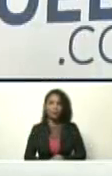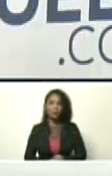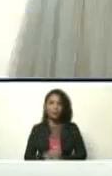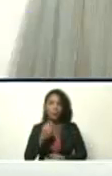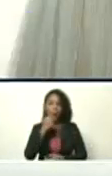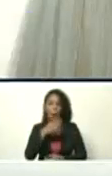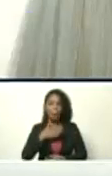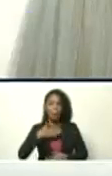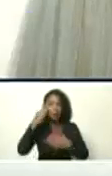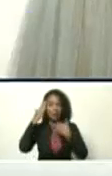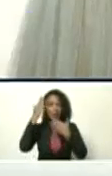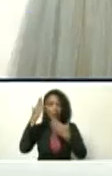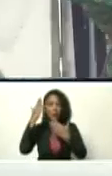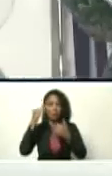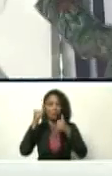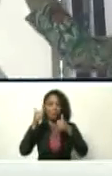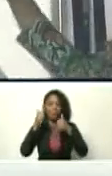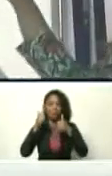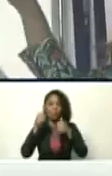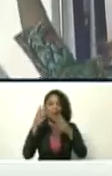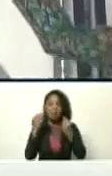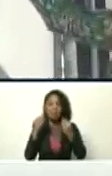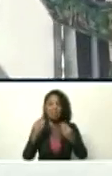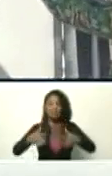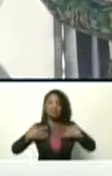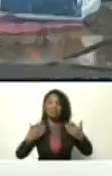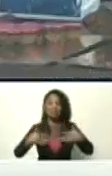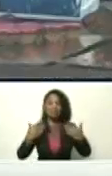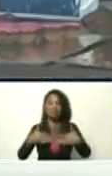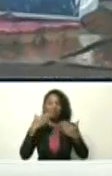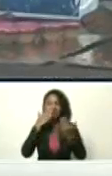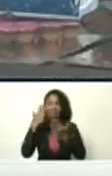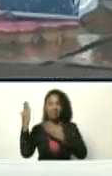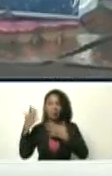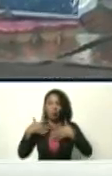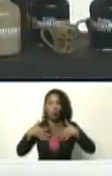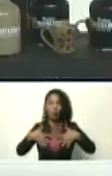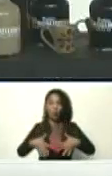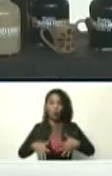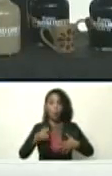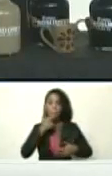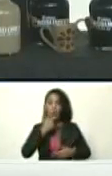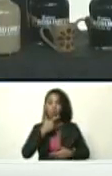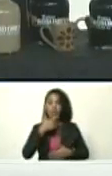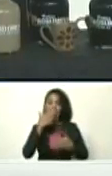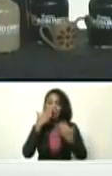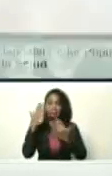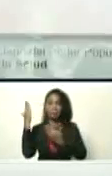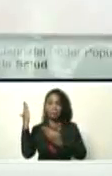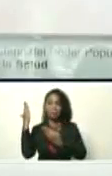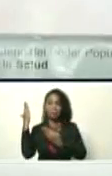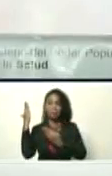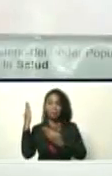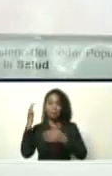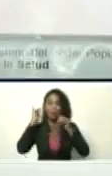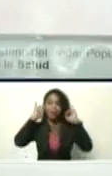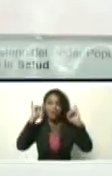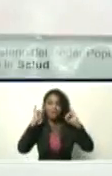Bueno, mis saludos, vale. Hay bastante alegría y ánimo. Mire esos vestidos, qué bonitos, chica. Para la